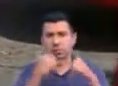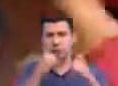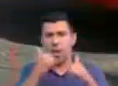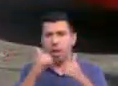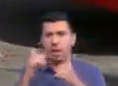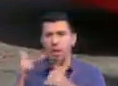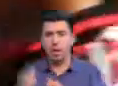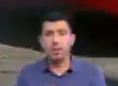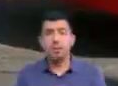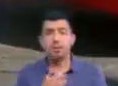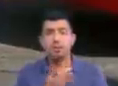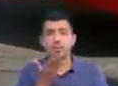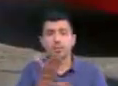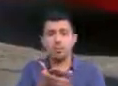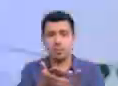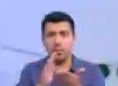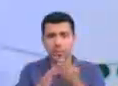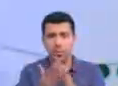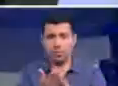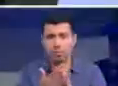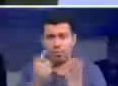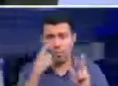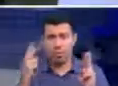comunidad, conozcamos la ley.